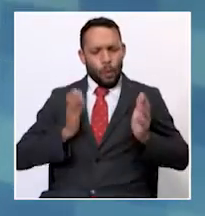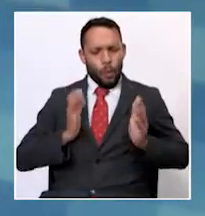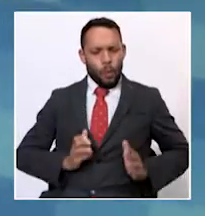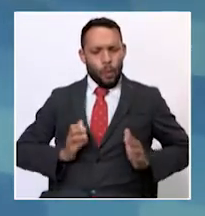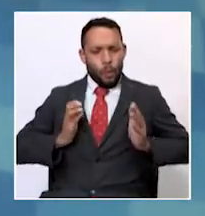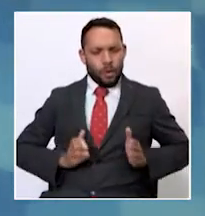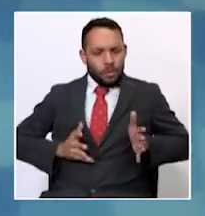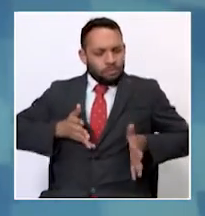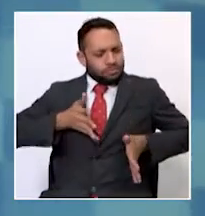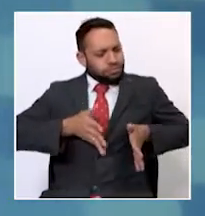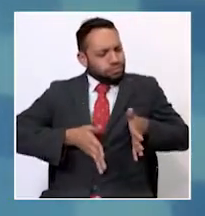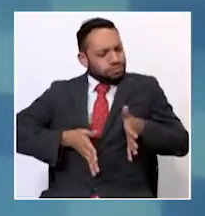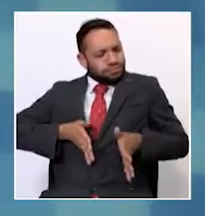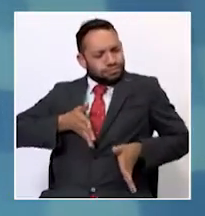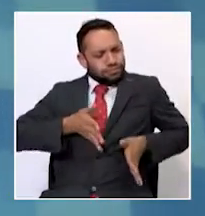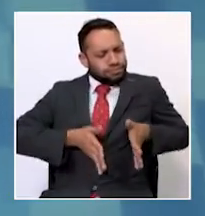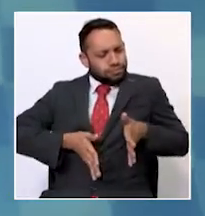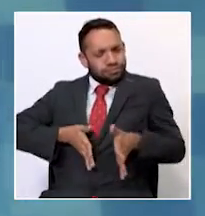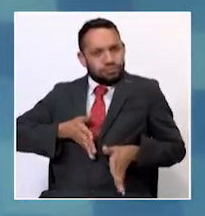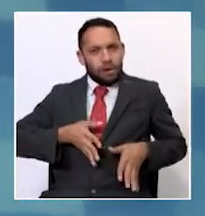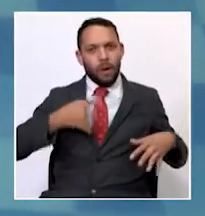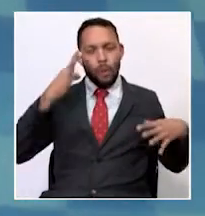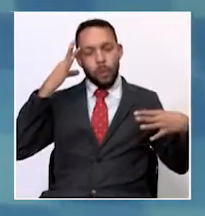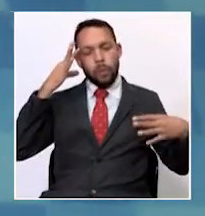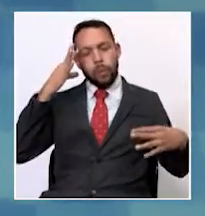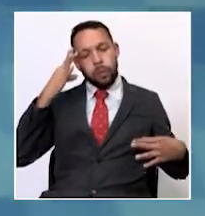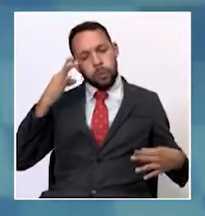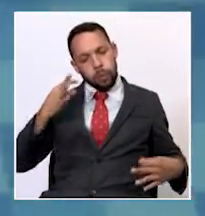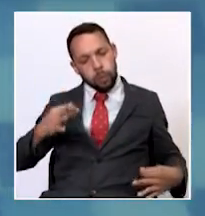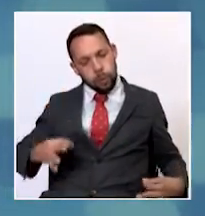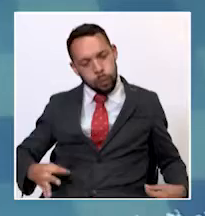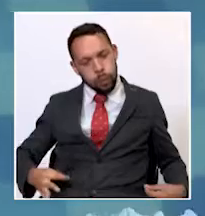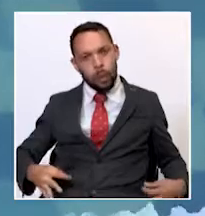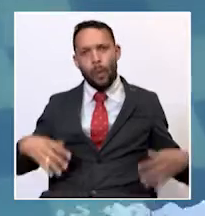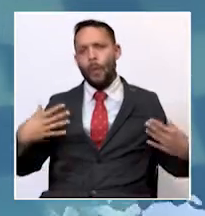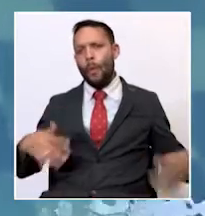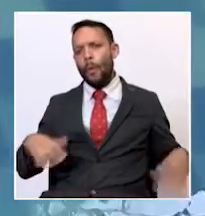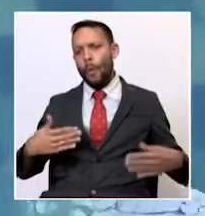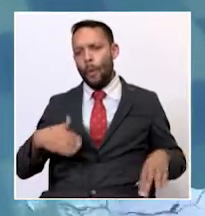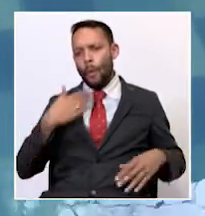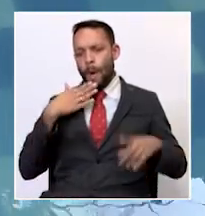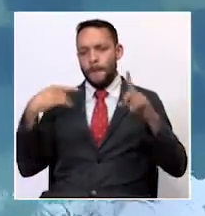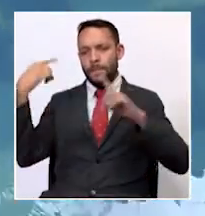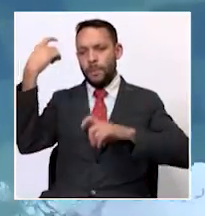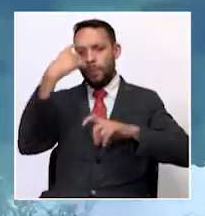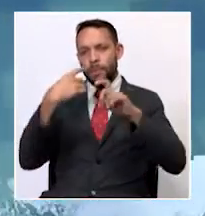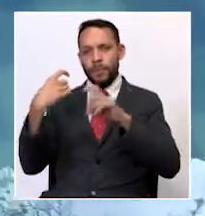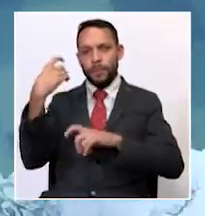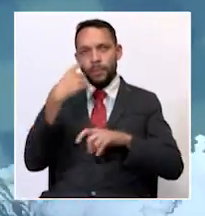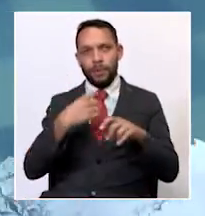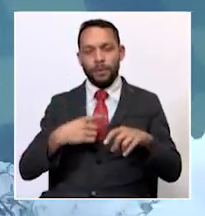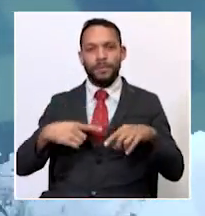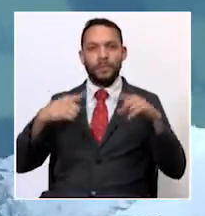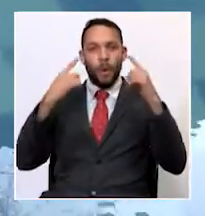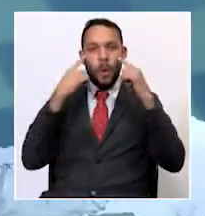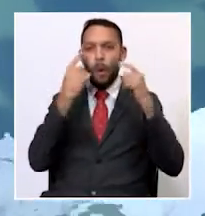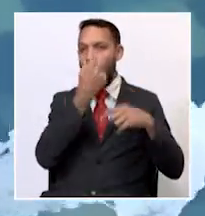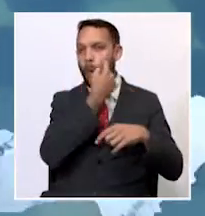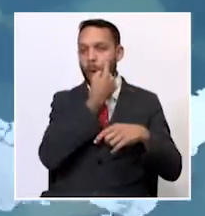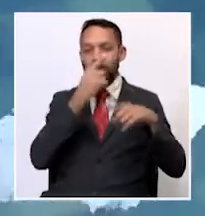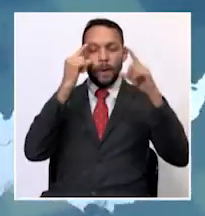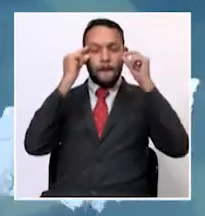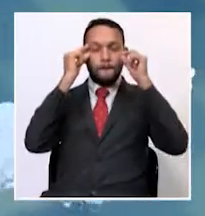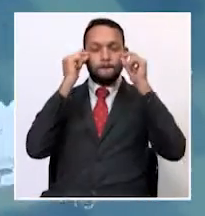en el paciente que lo llevan a estar relajado, que lo llevan a estar en un estado de meditación. El paciente está con los ojos cerrados durante toda la